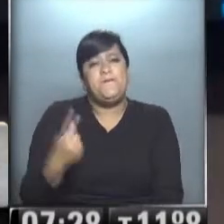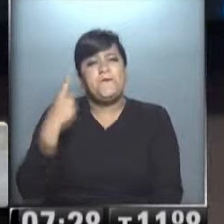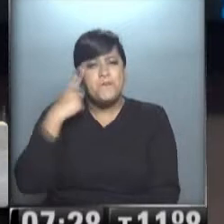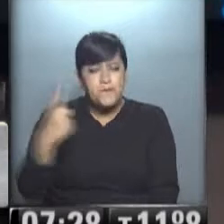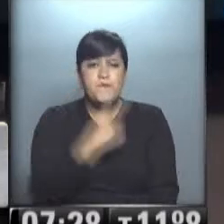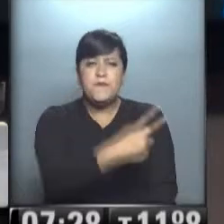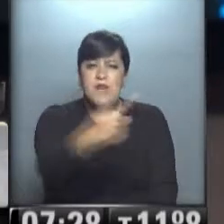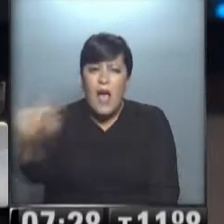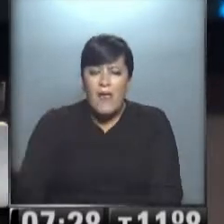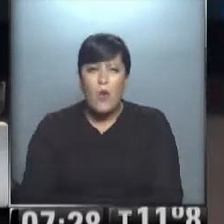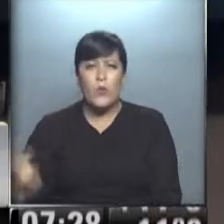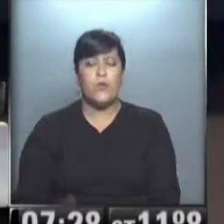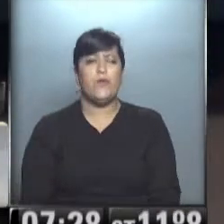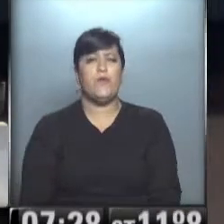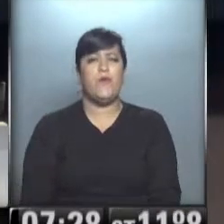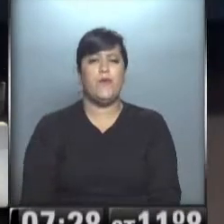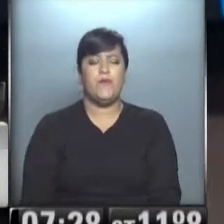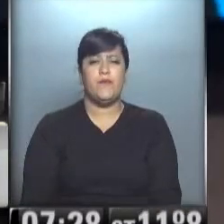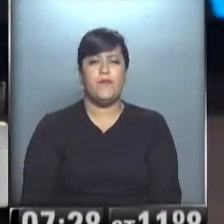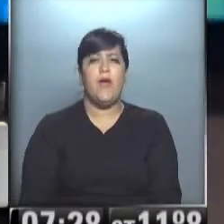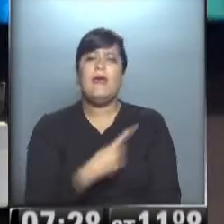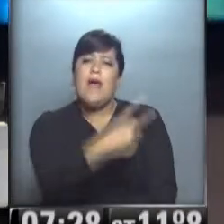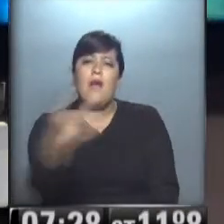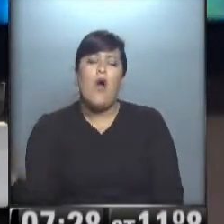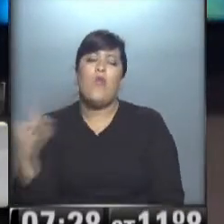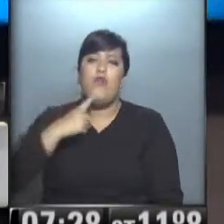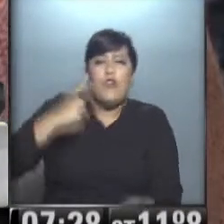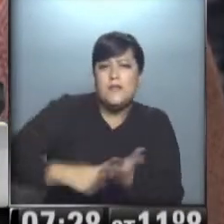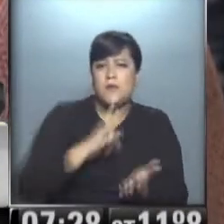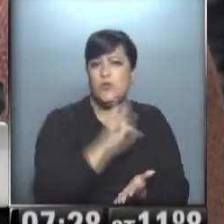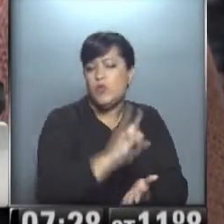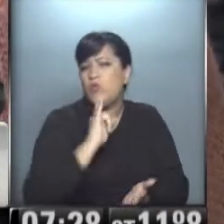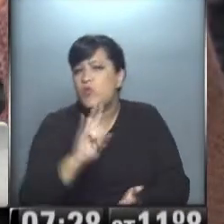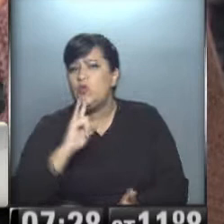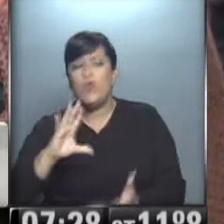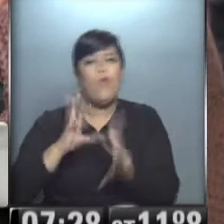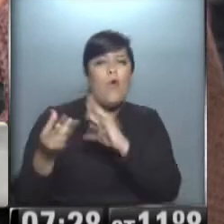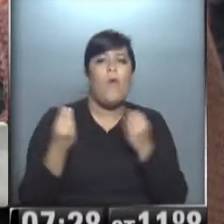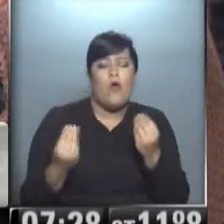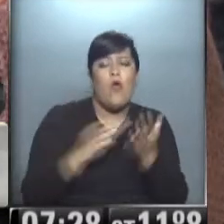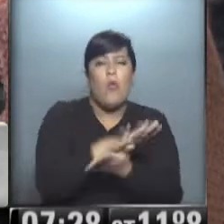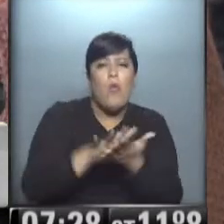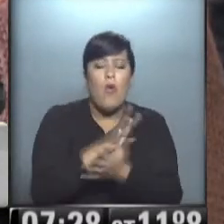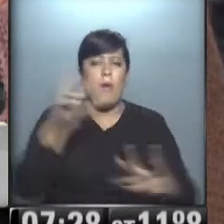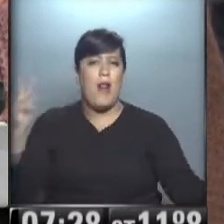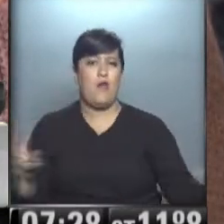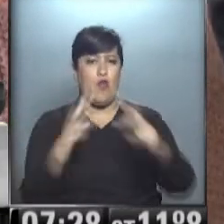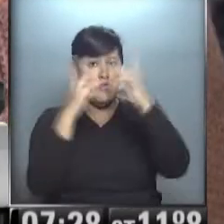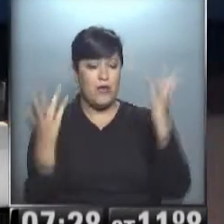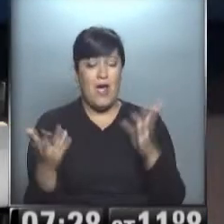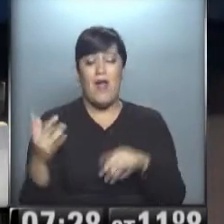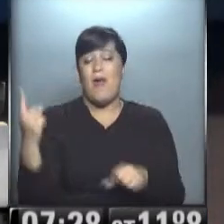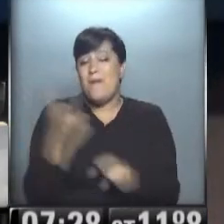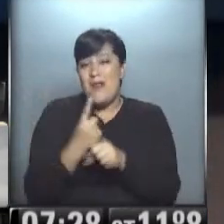nietos barre baba tratando de ir resolviendo está esta situación como como pues digamos al principio